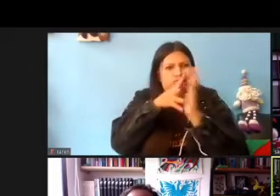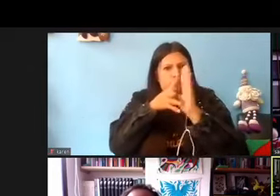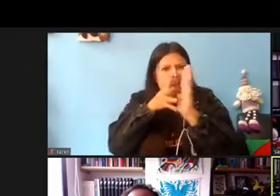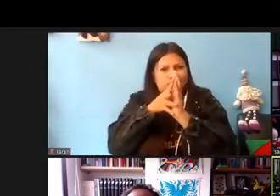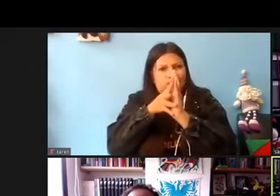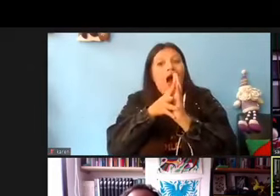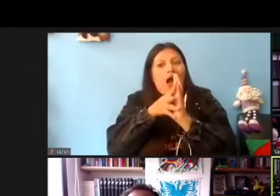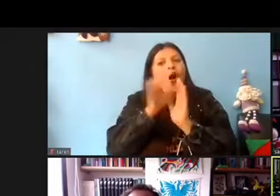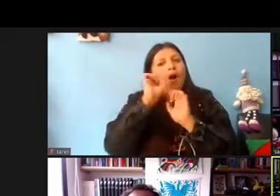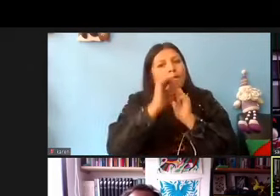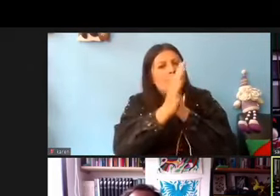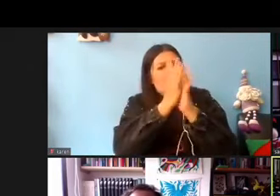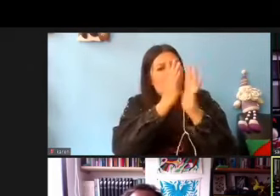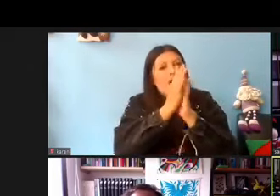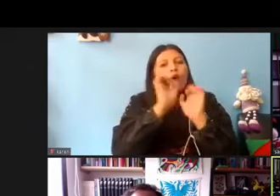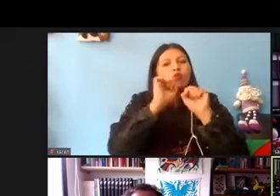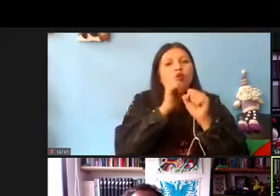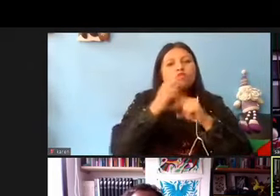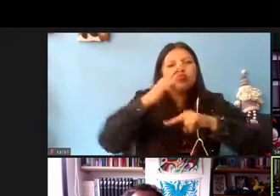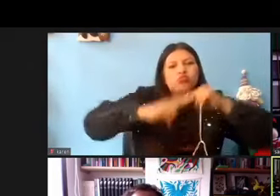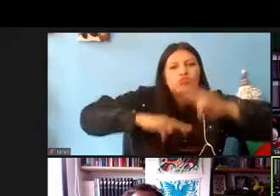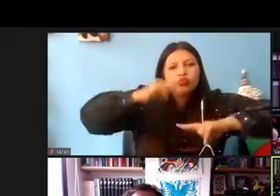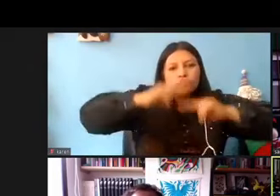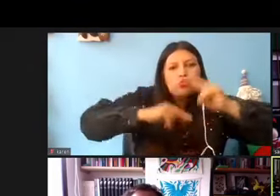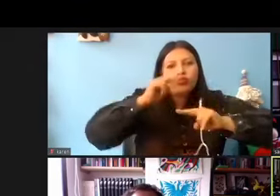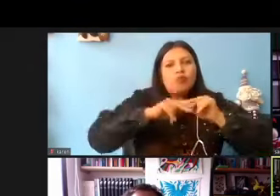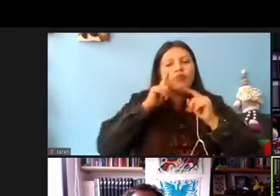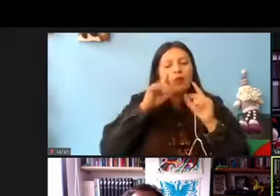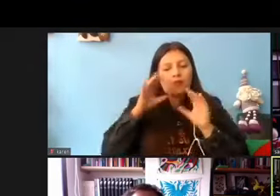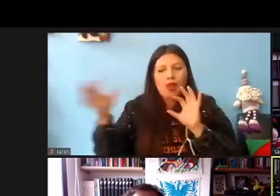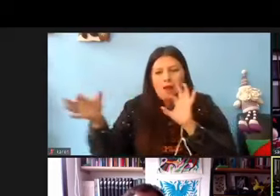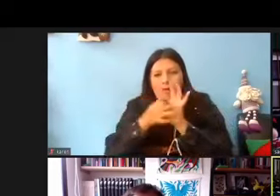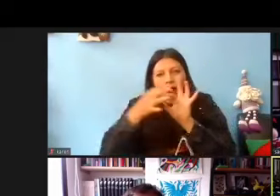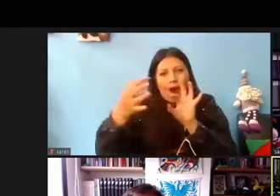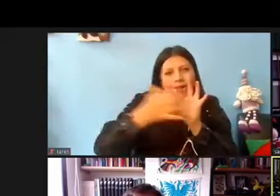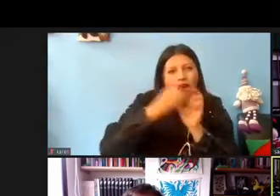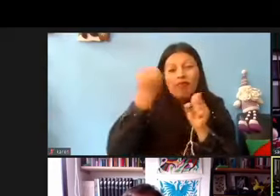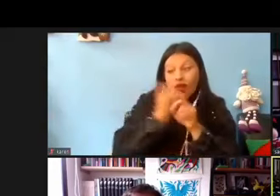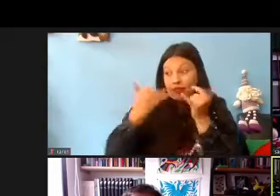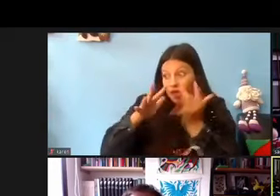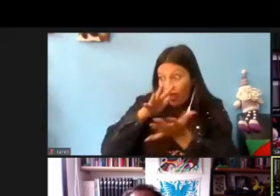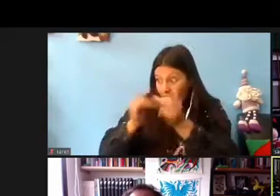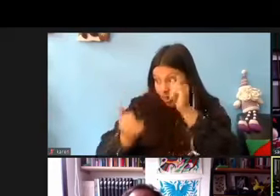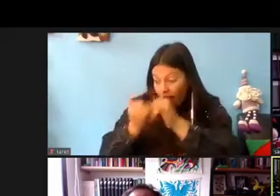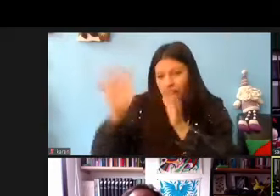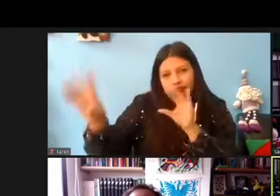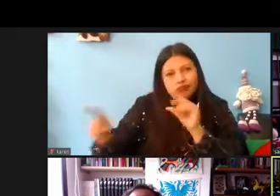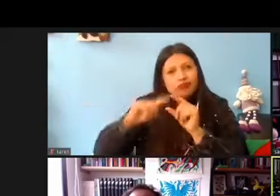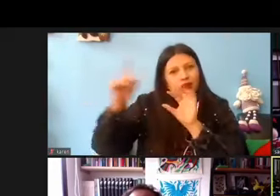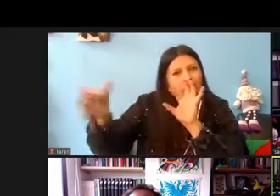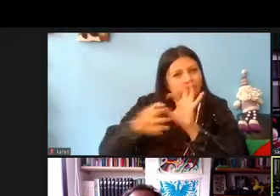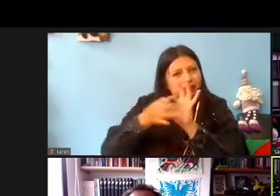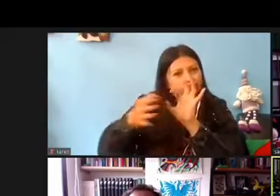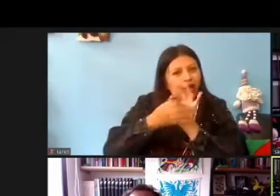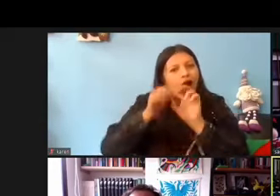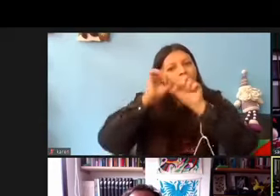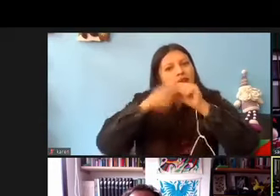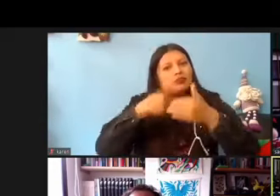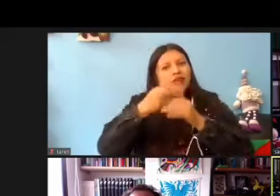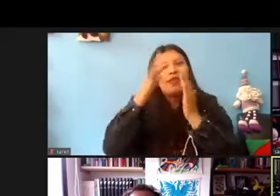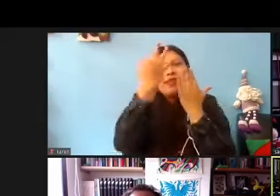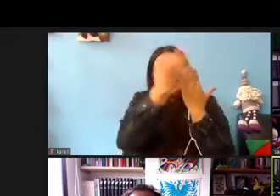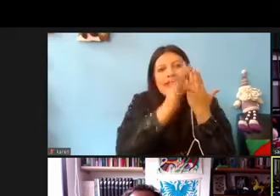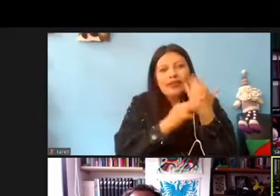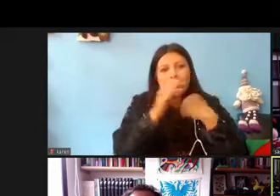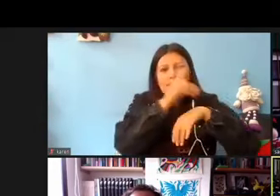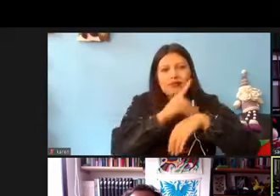vayan generando, que vayan, digamos, no solamente integrando trabajos ya terminados, sino que pueda, en los cuales las tesis